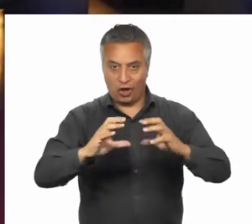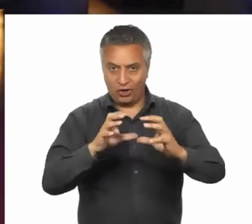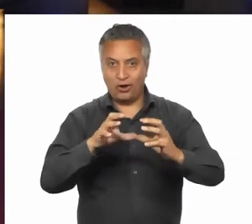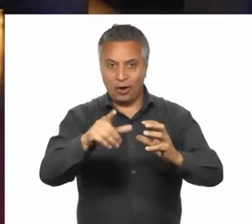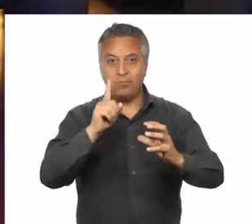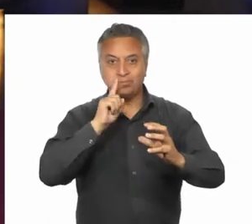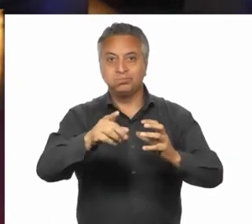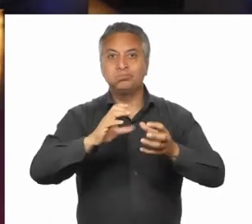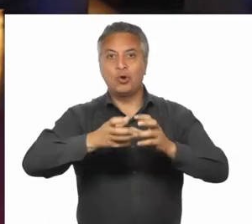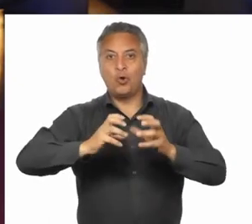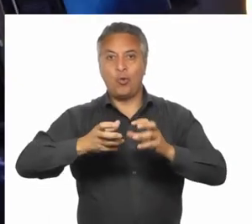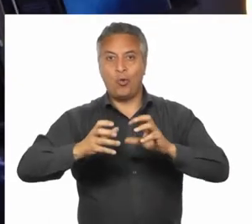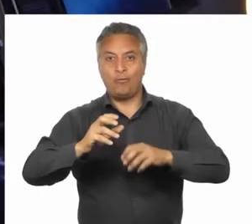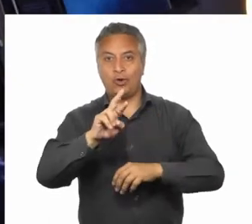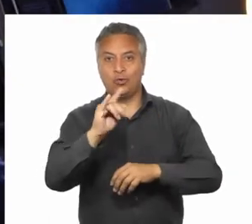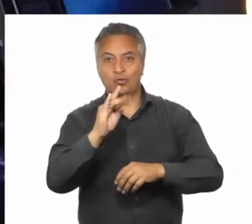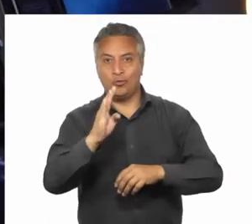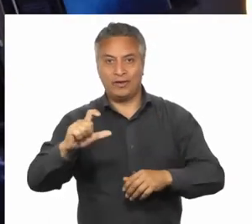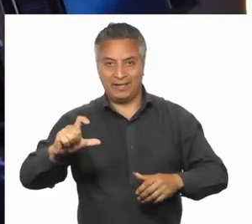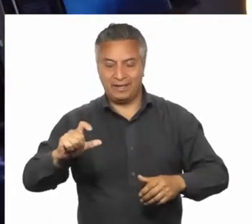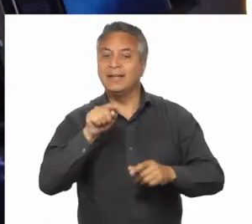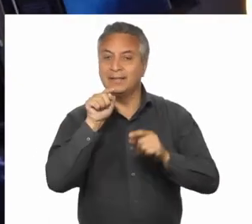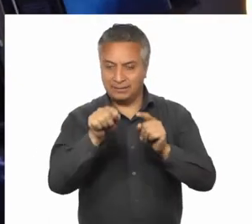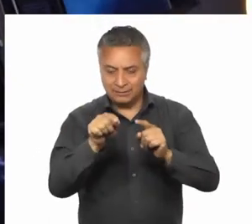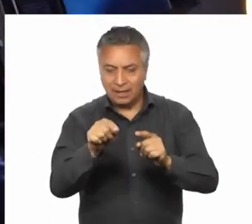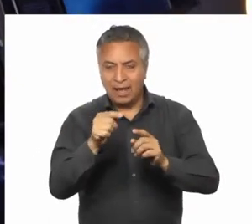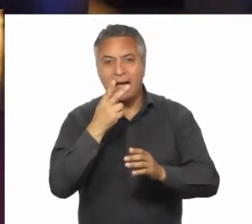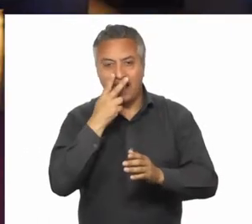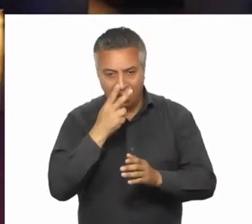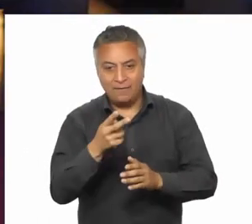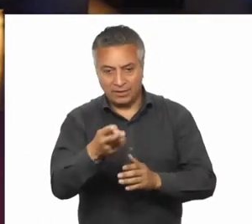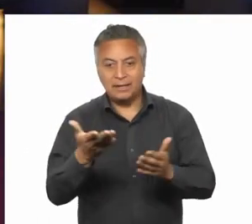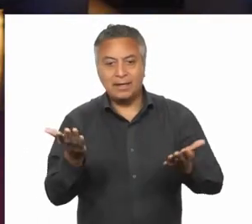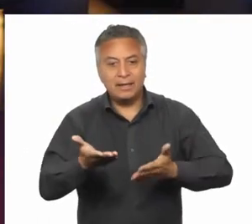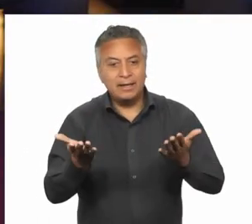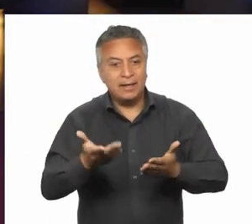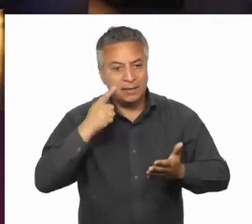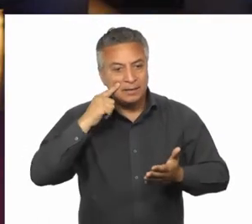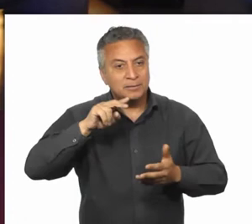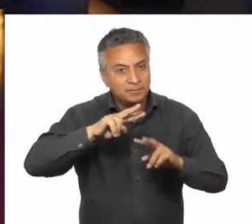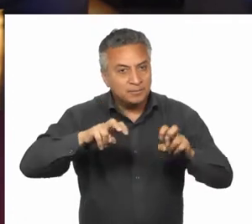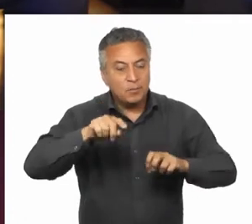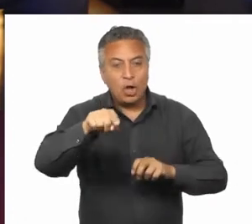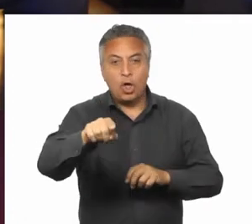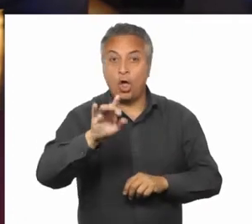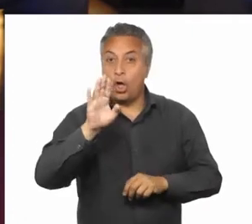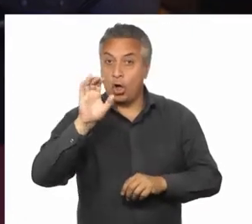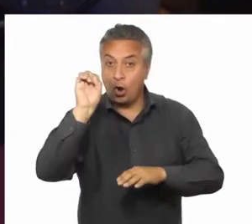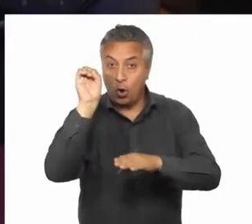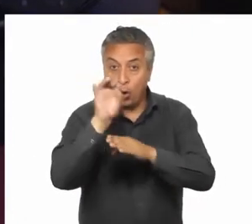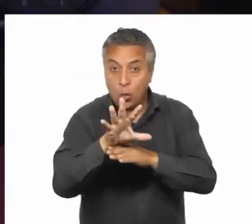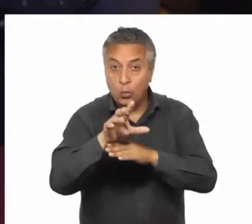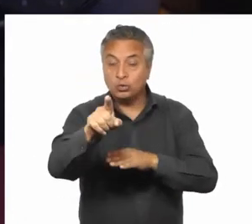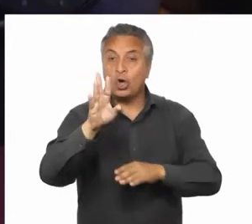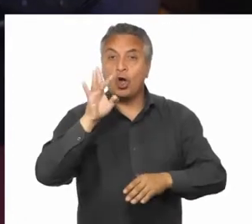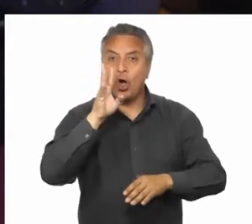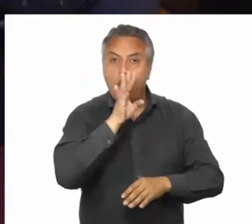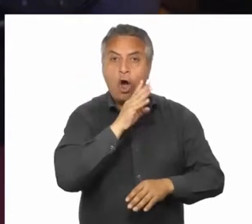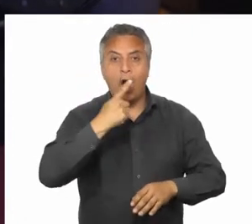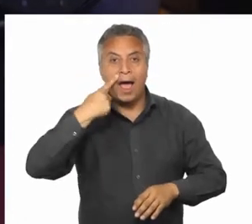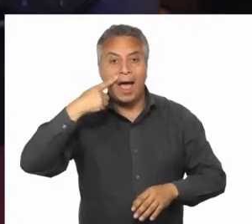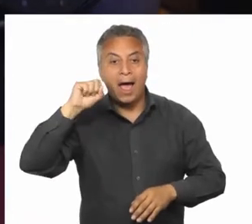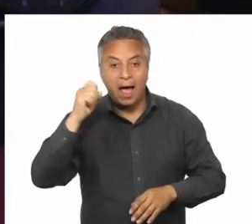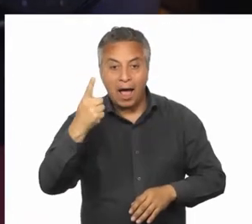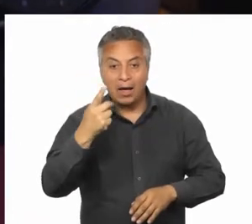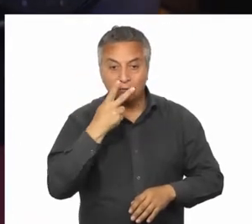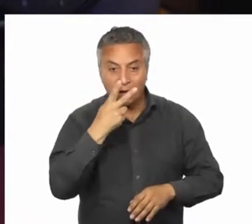es un cubo Rubik. Veamos qué vamos a observar. Tenemos una luz de color azul y veamos cómo se